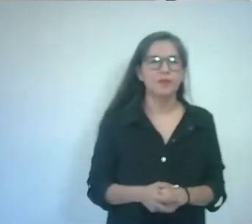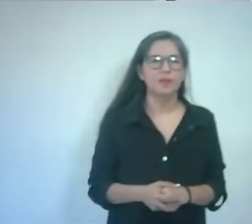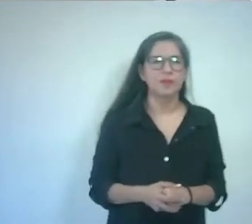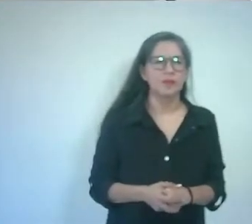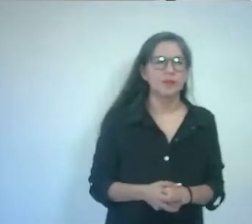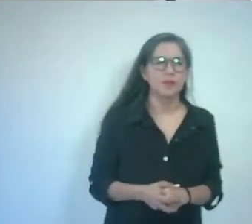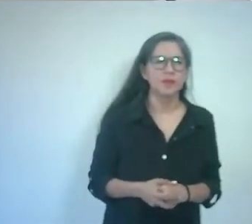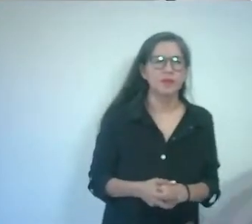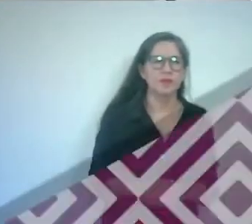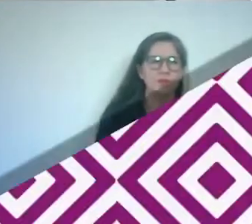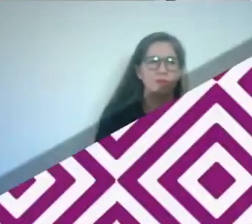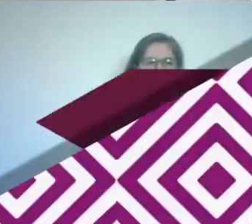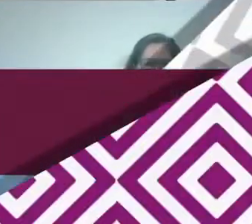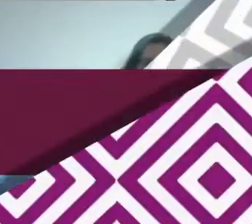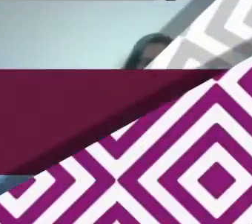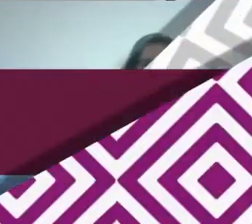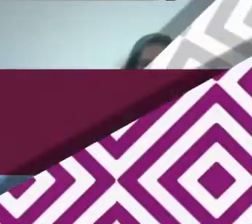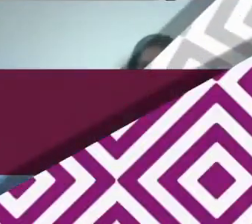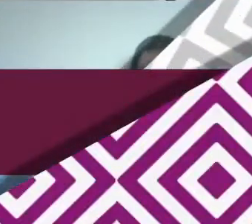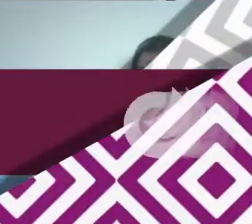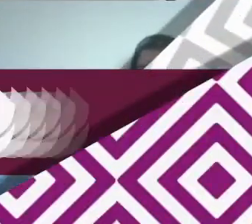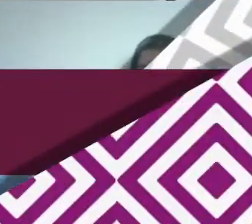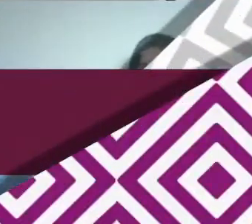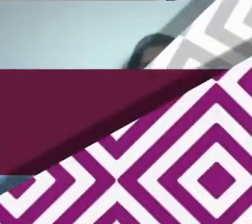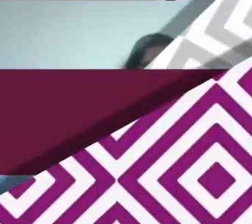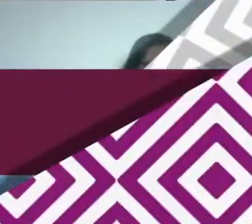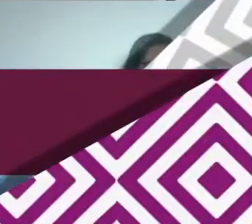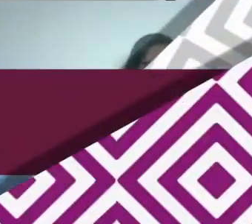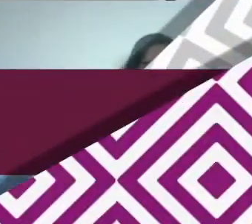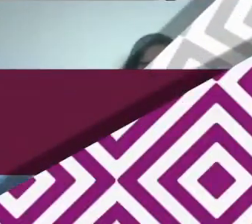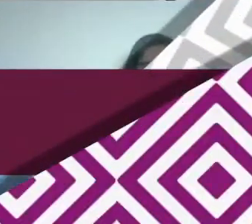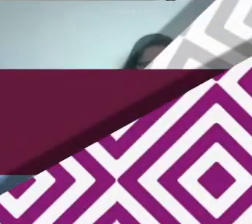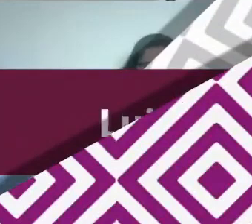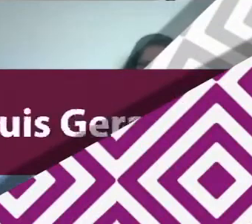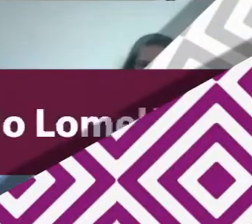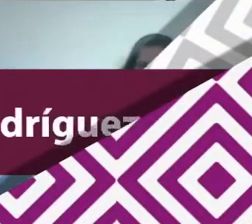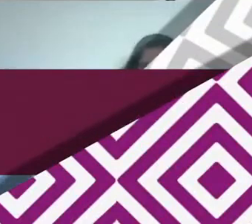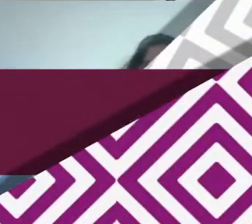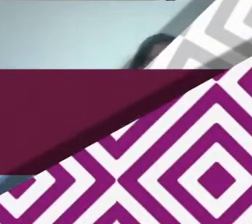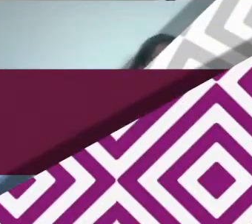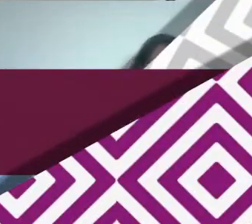No quisiera repetir lo que ya mencionaron mis compañeras y compañeros de manera muy